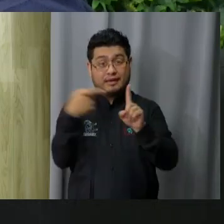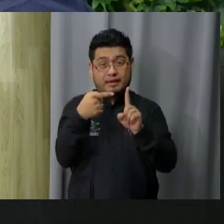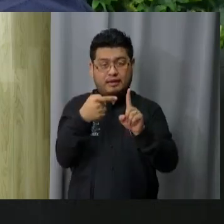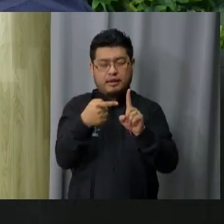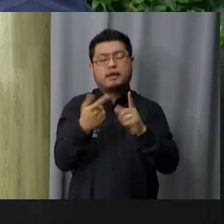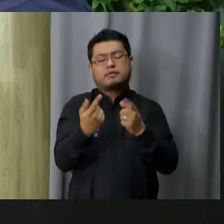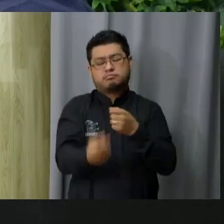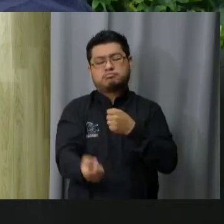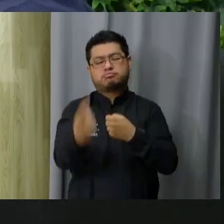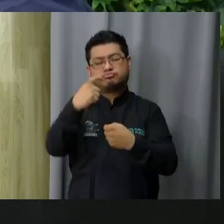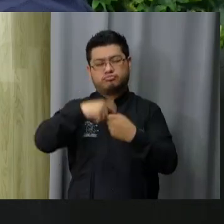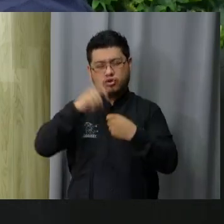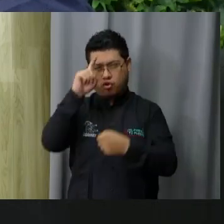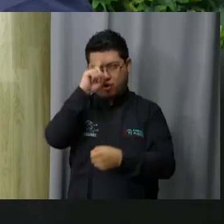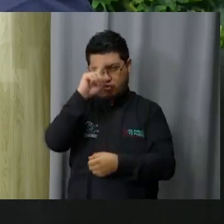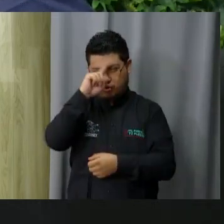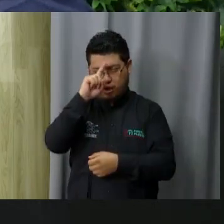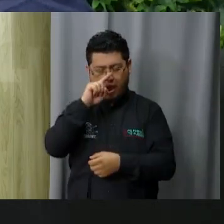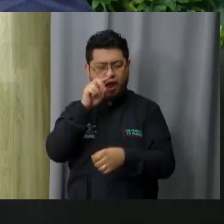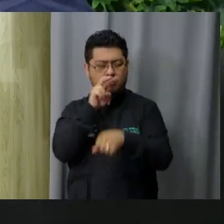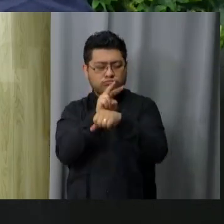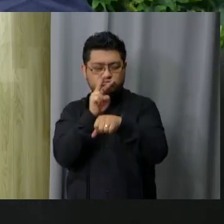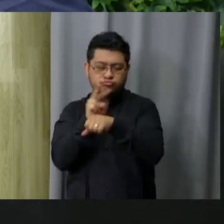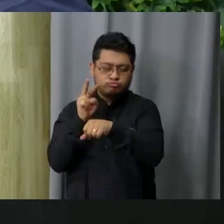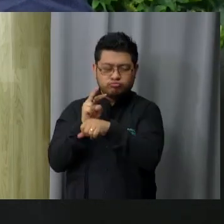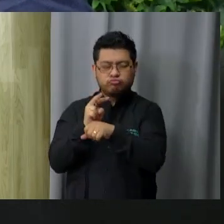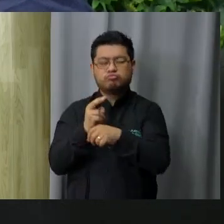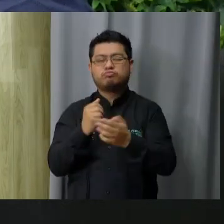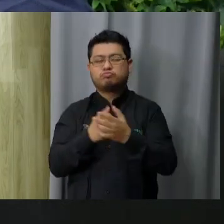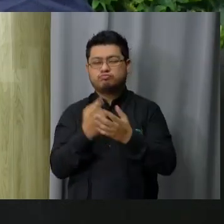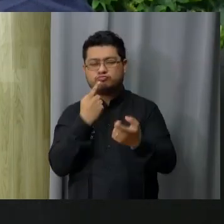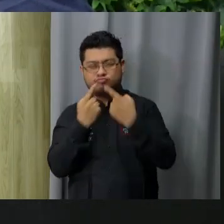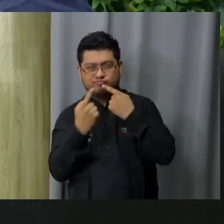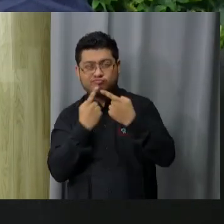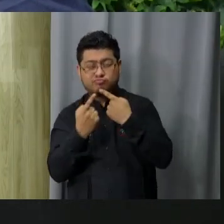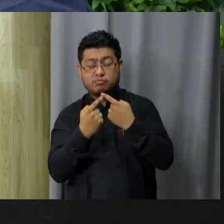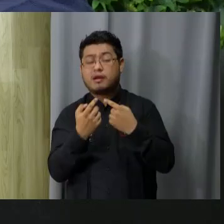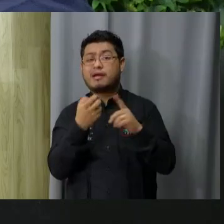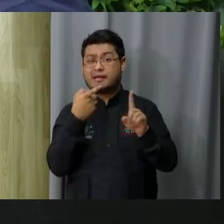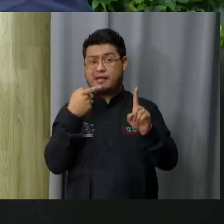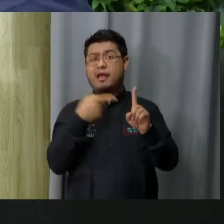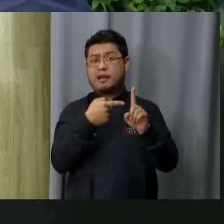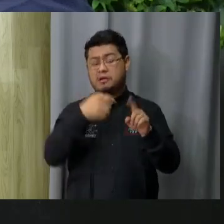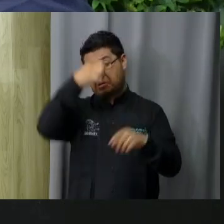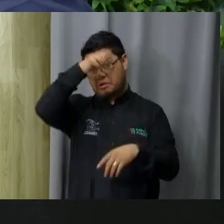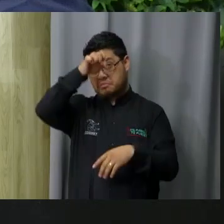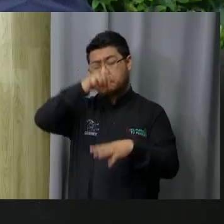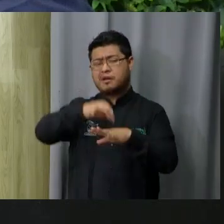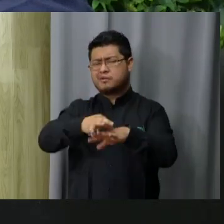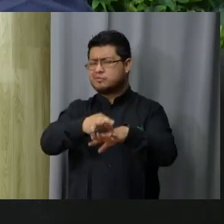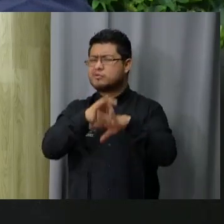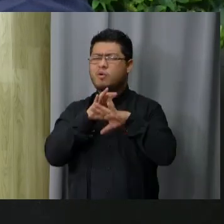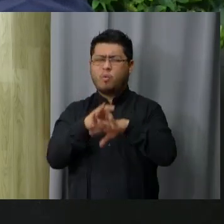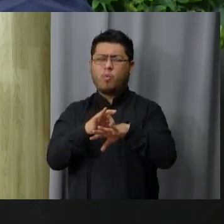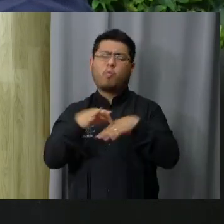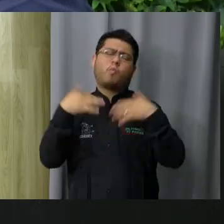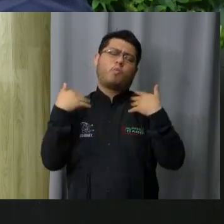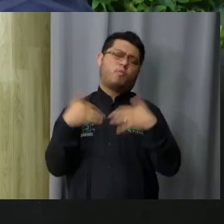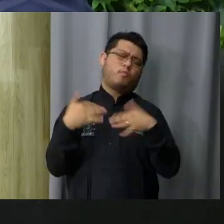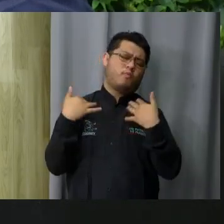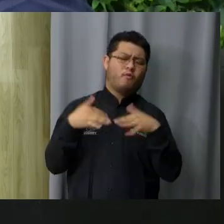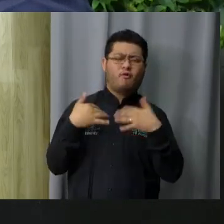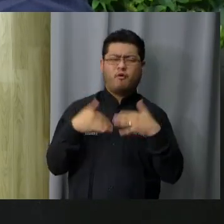consultivo en la CODEI y que también tiene una experiencia pues muy, muy emblemática, muy bonita, de superación, ¿no? La